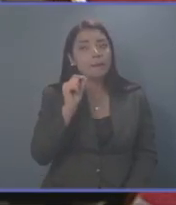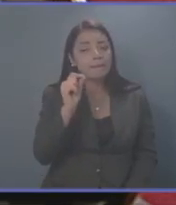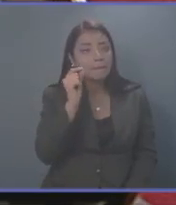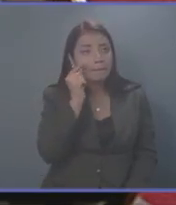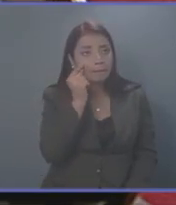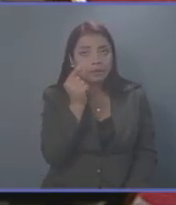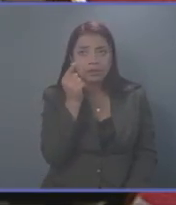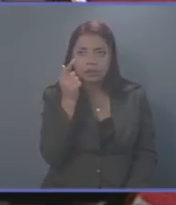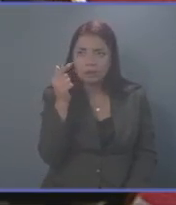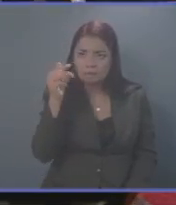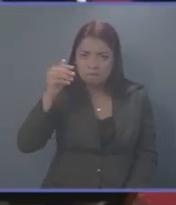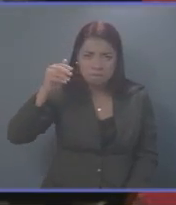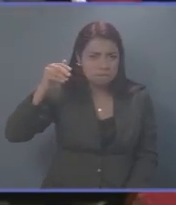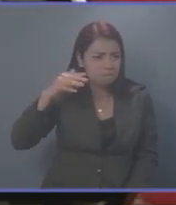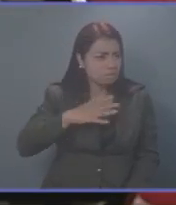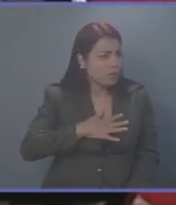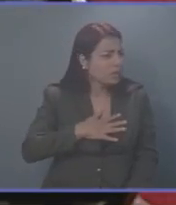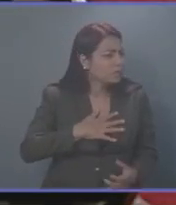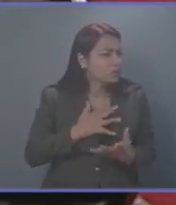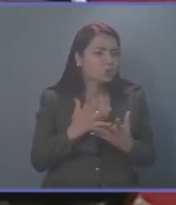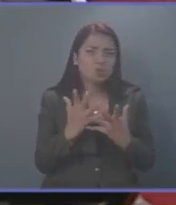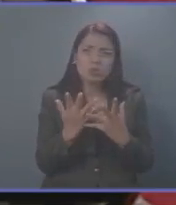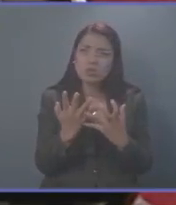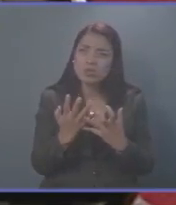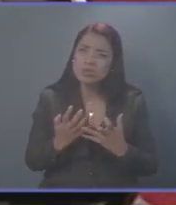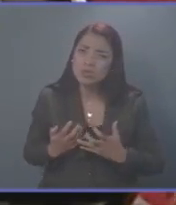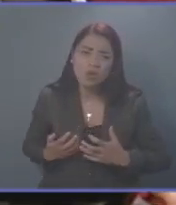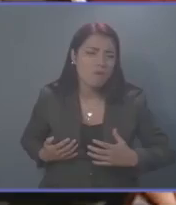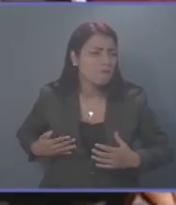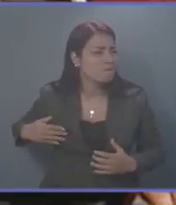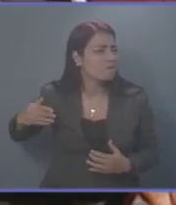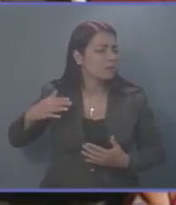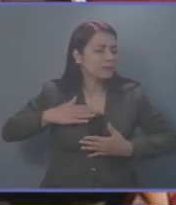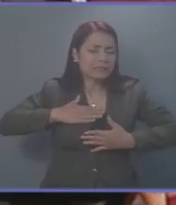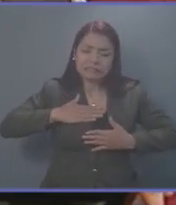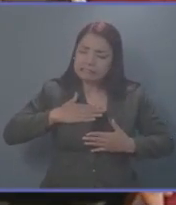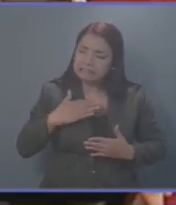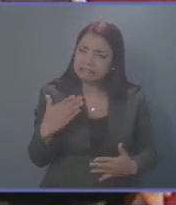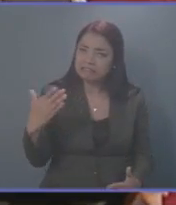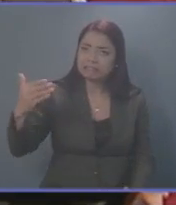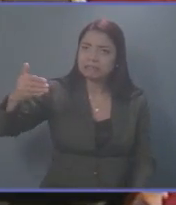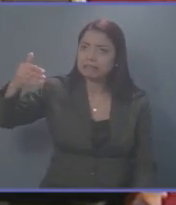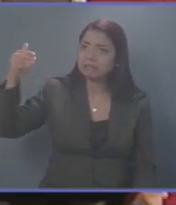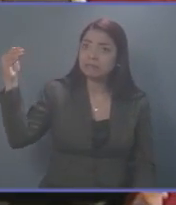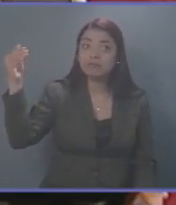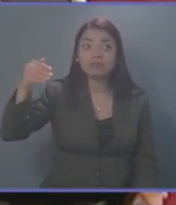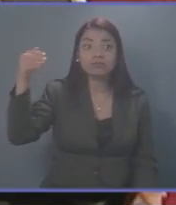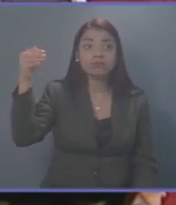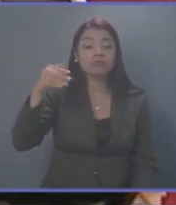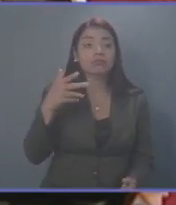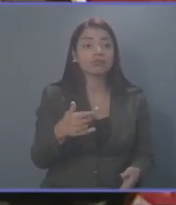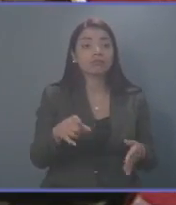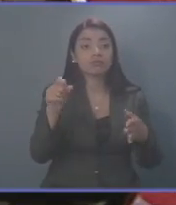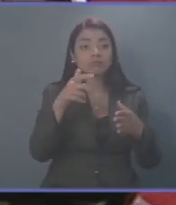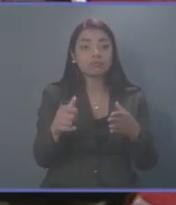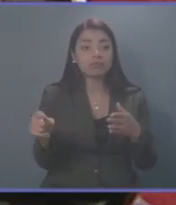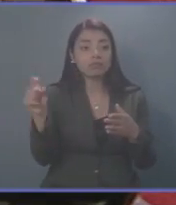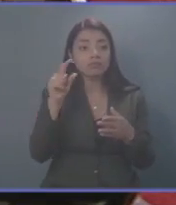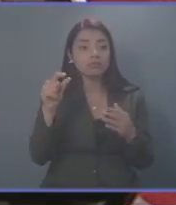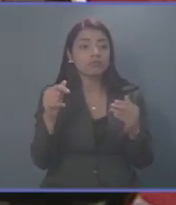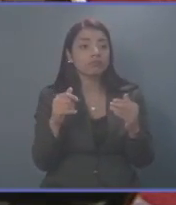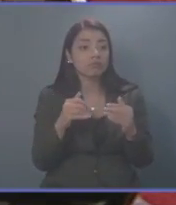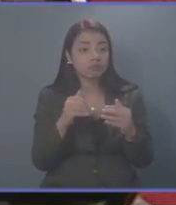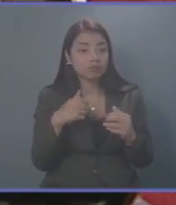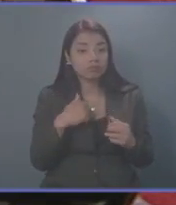pasión, vocación y auténtico talento de enseñanza en una institución como la que